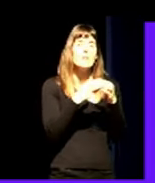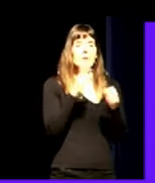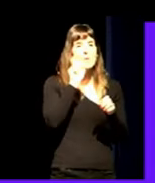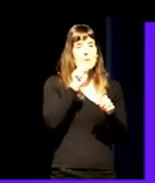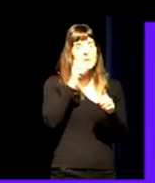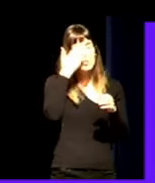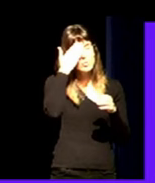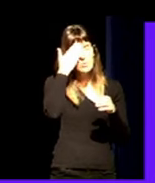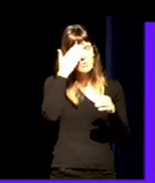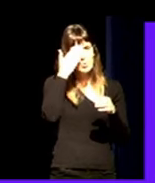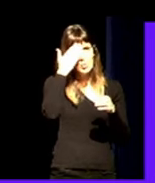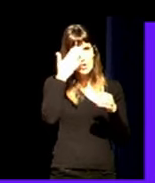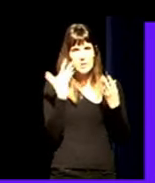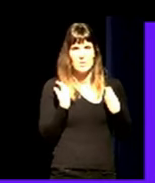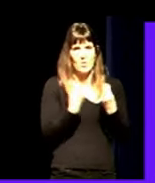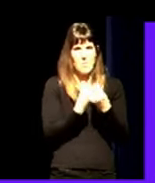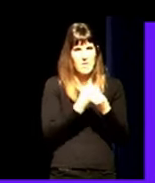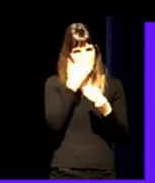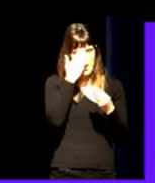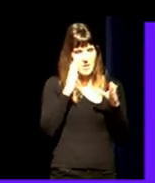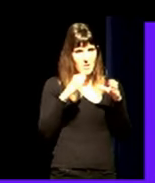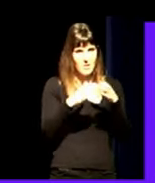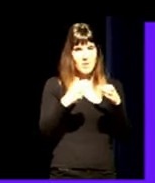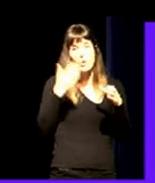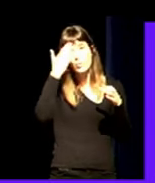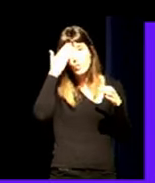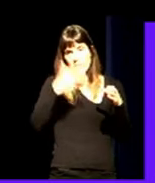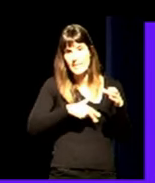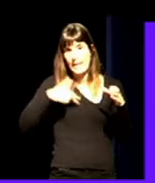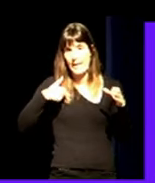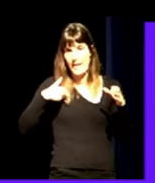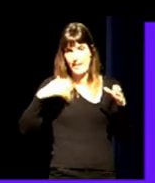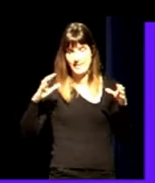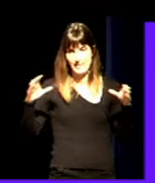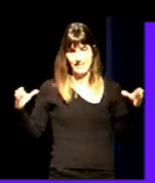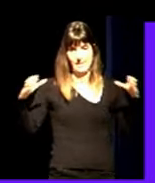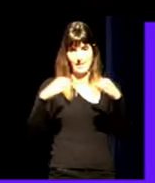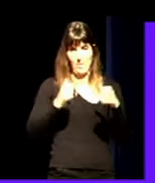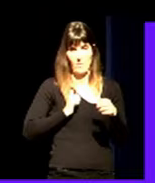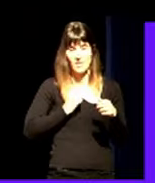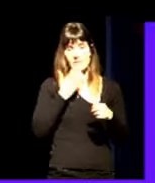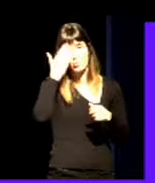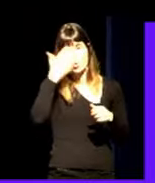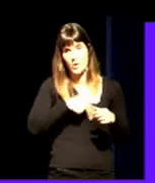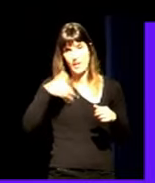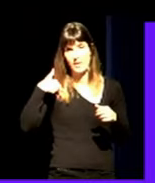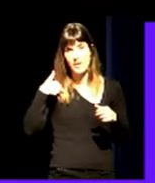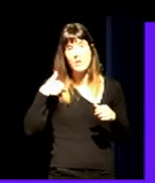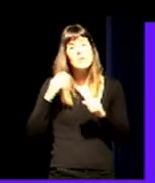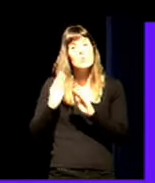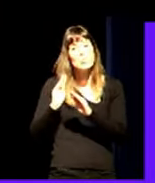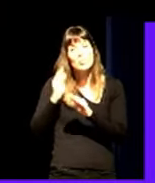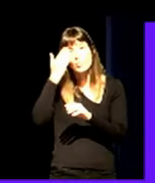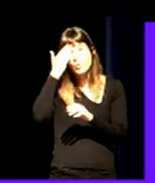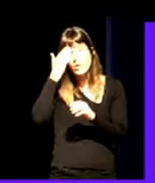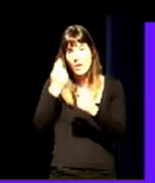convivencia coincida con los tutores generalistas, cuando los tutores generalistas están haciendo la